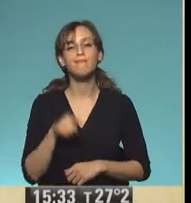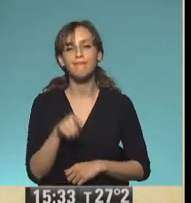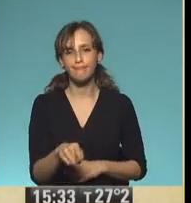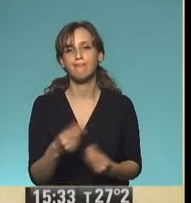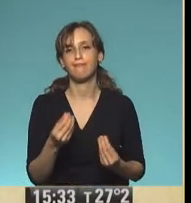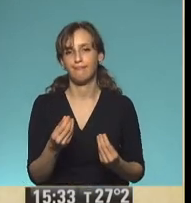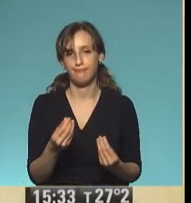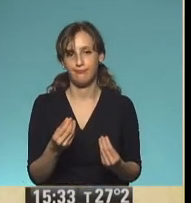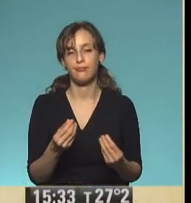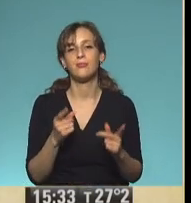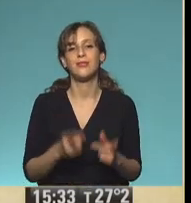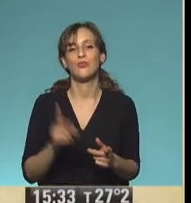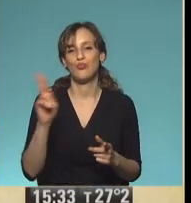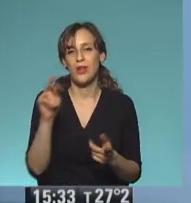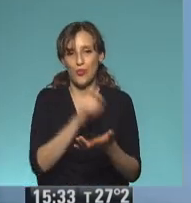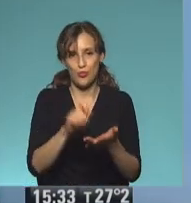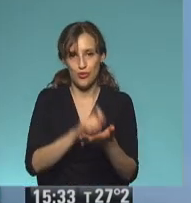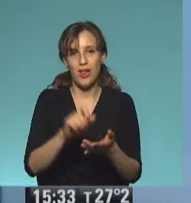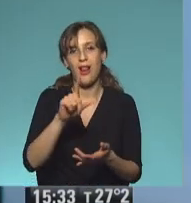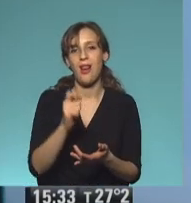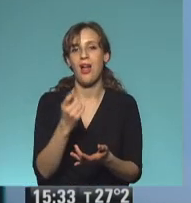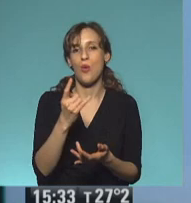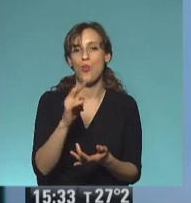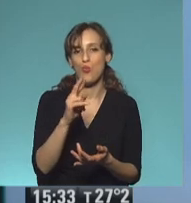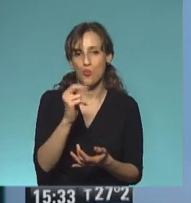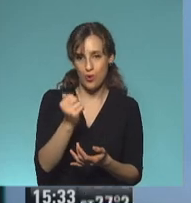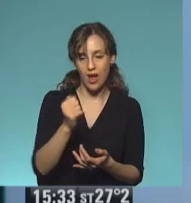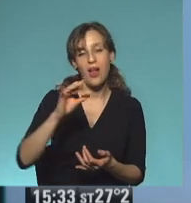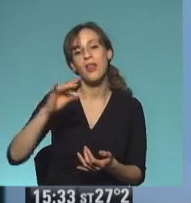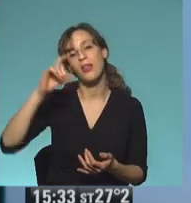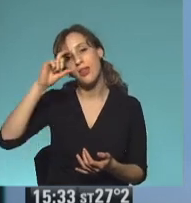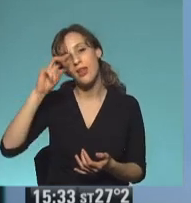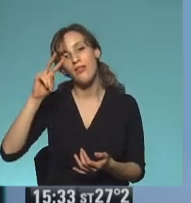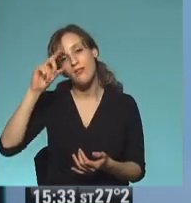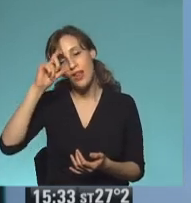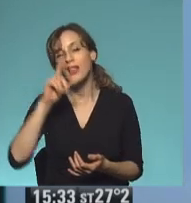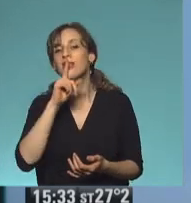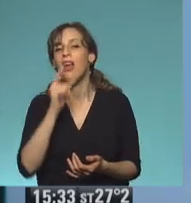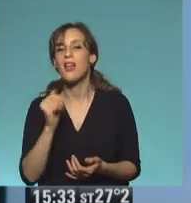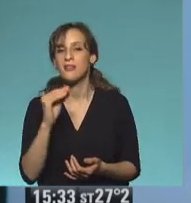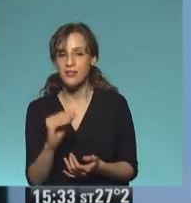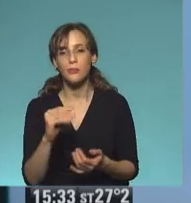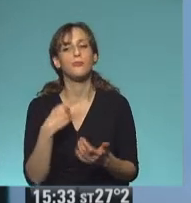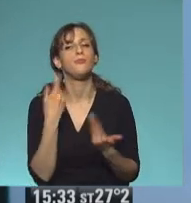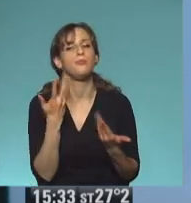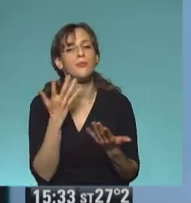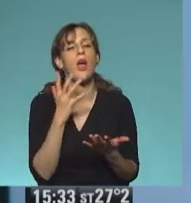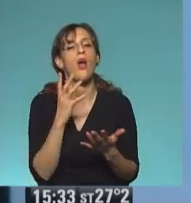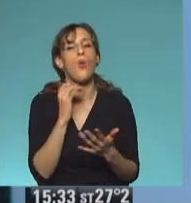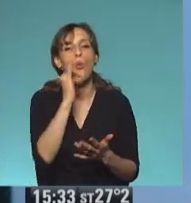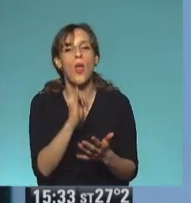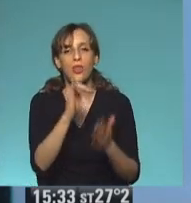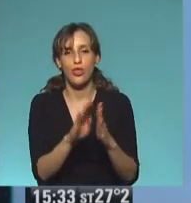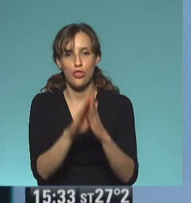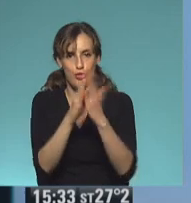de Laura de Betach, y lo elegí porque dice, miren, ¿se acuerdan que los cuentos a veces tienen dedicatorias? A veces la